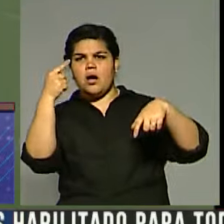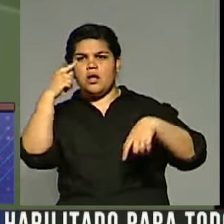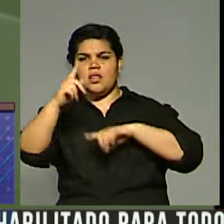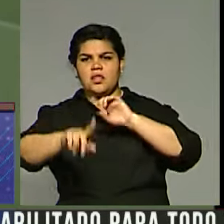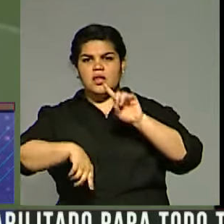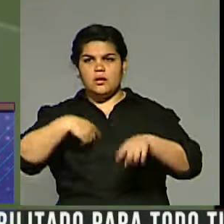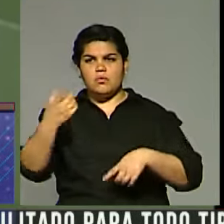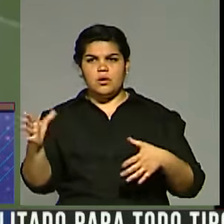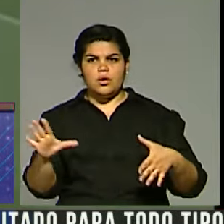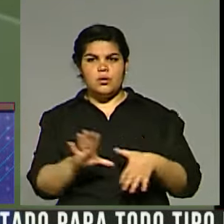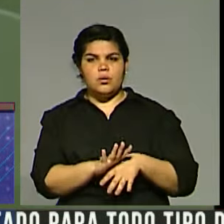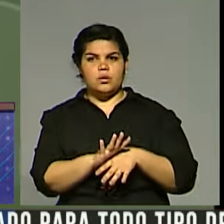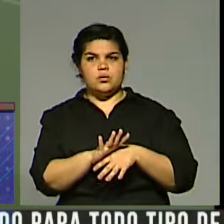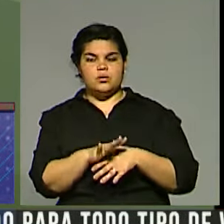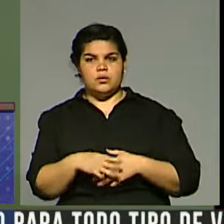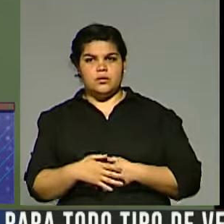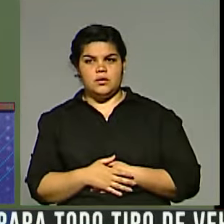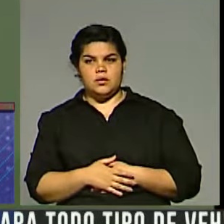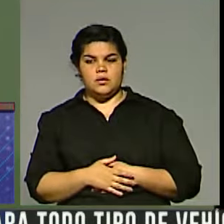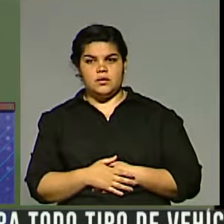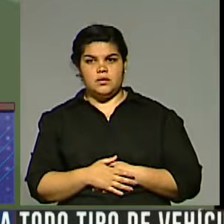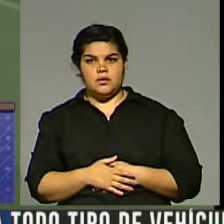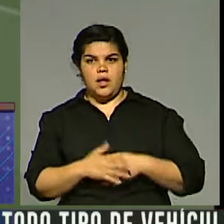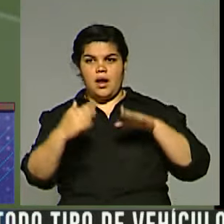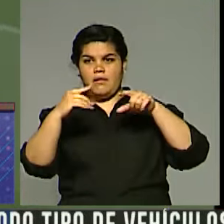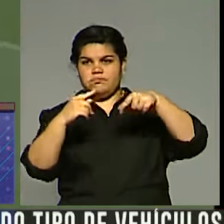justo en el vértice del arco.